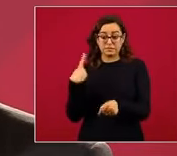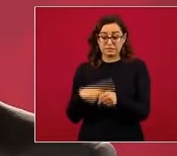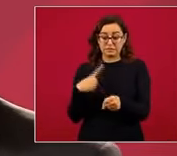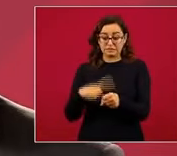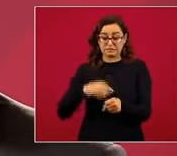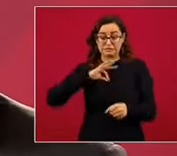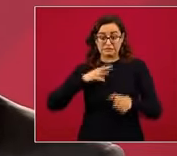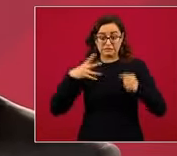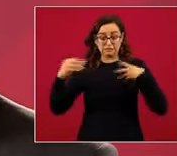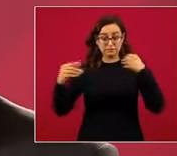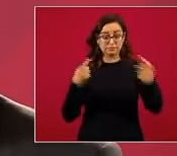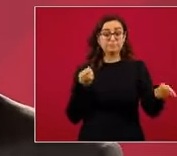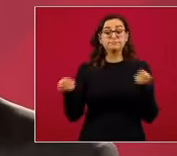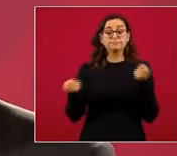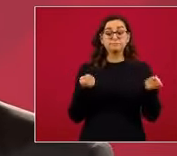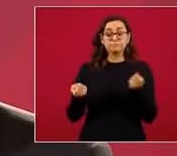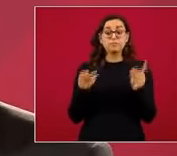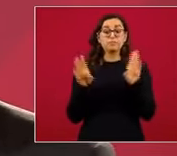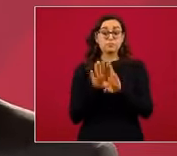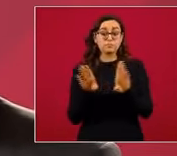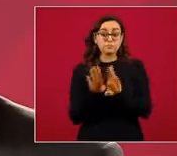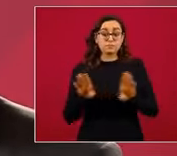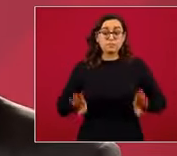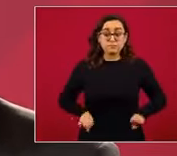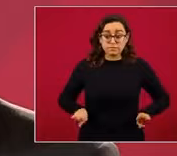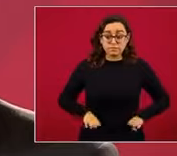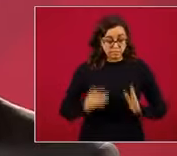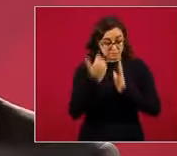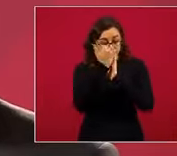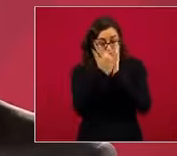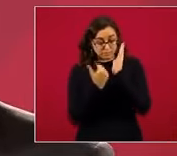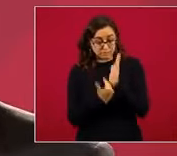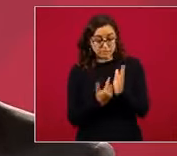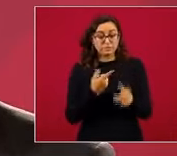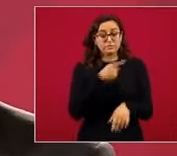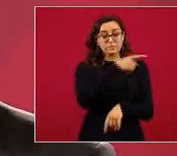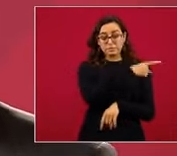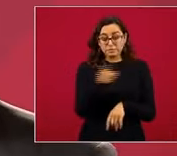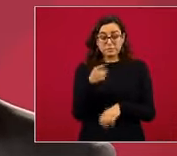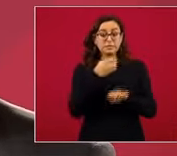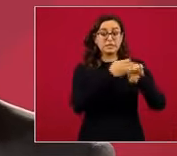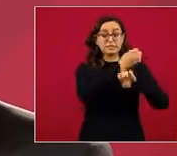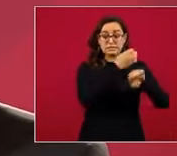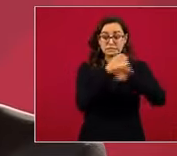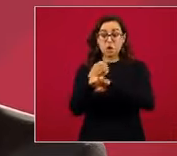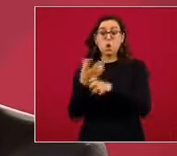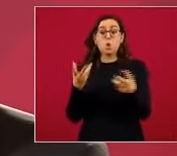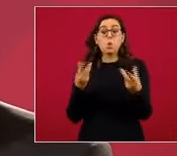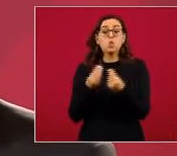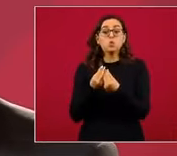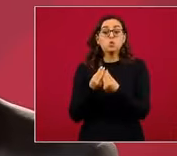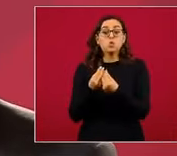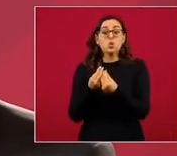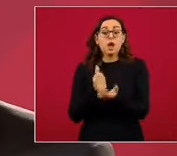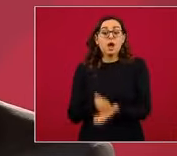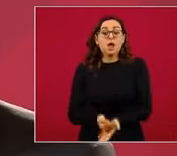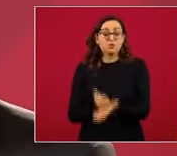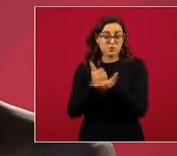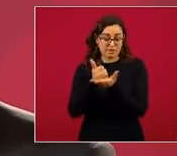enfermedades. Y se establece cuáles son los elementos en donde las entidades federativas coadyuvarán. Por supuesto,